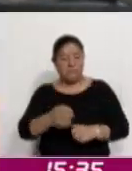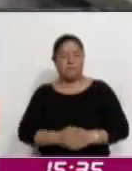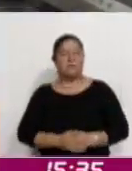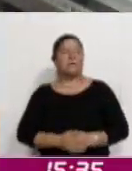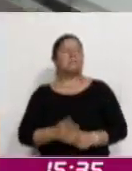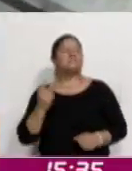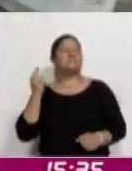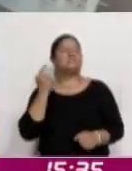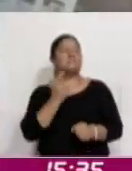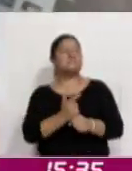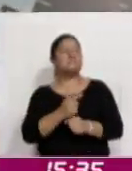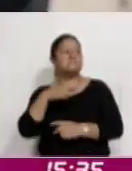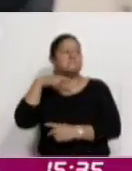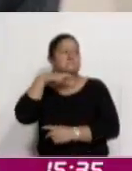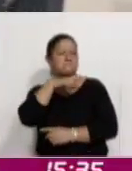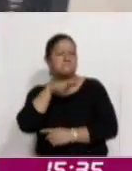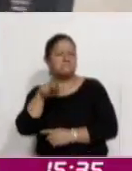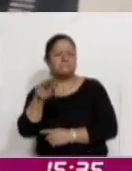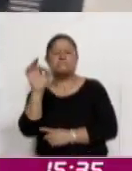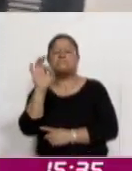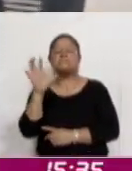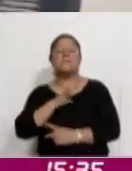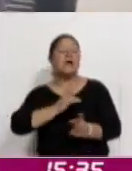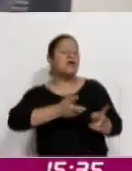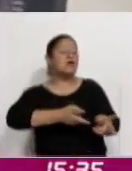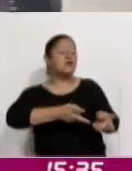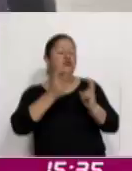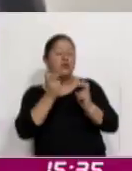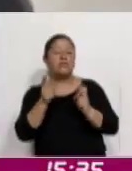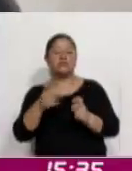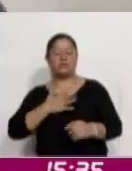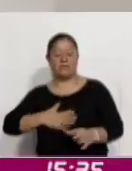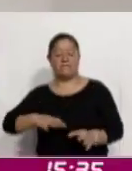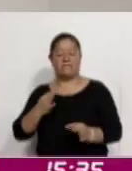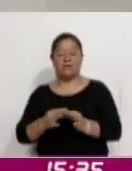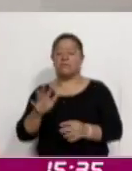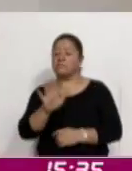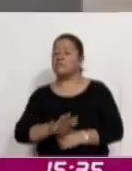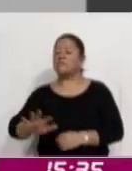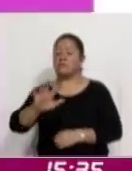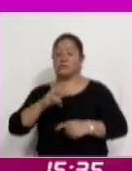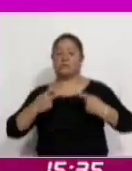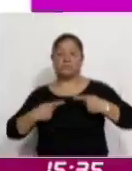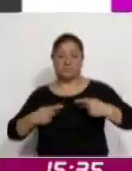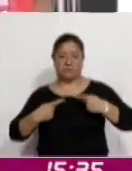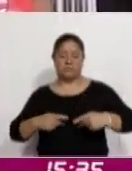detectar de manera oportuna los intentos de robos o fraudes hacia la ciudadanía.